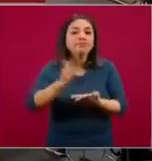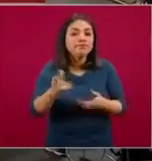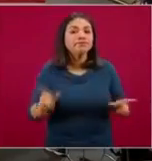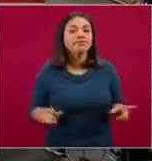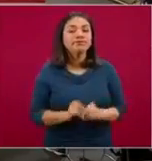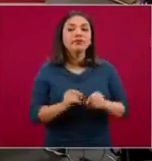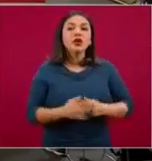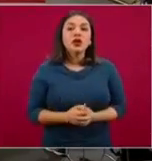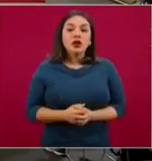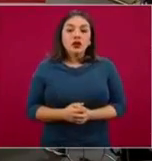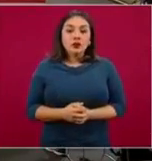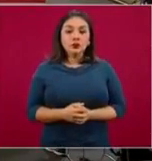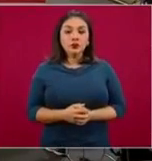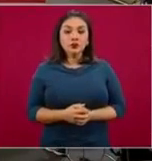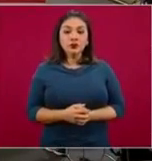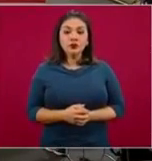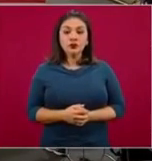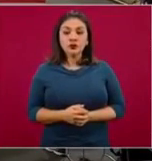gracias.